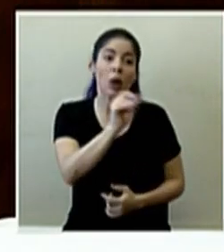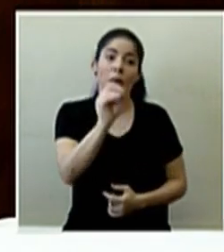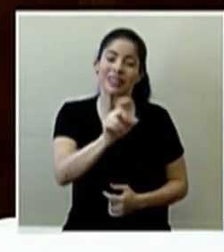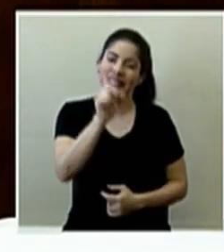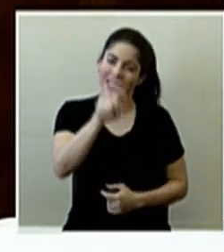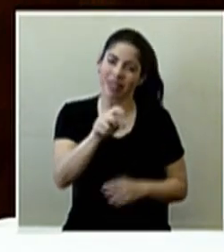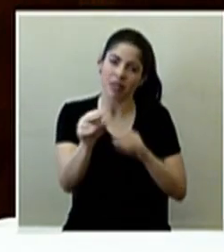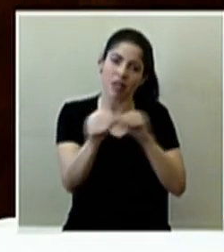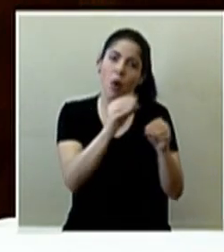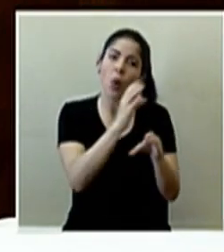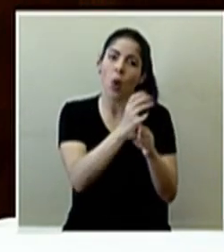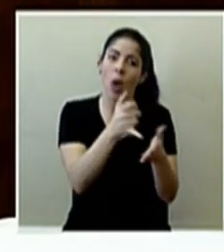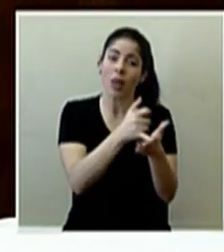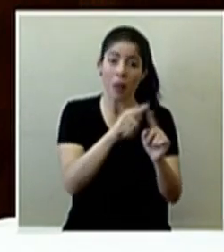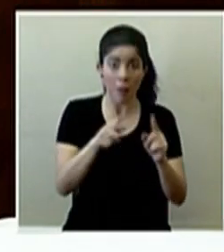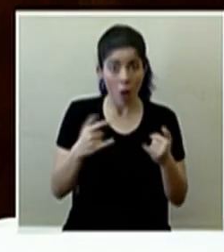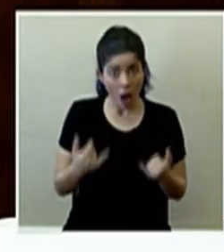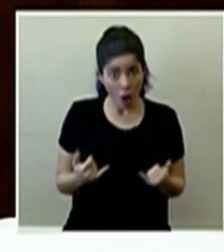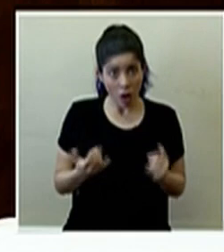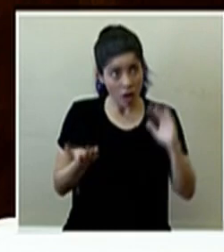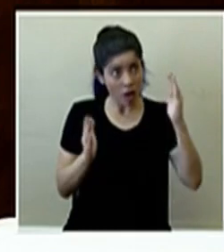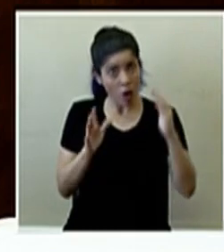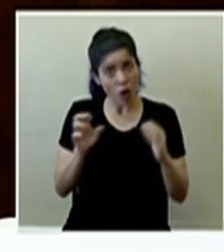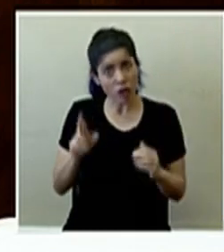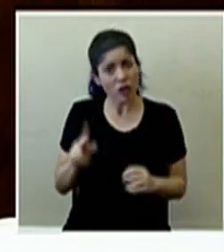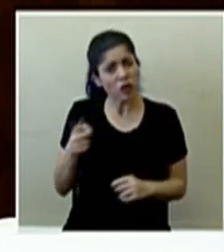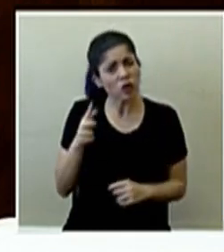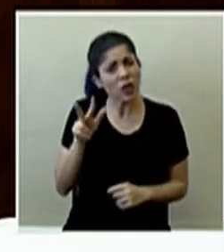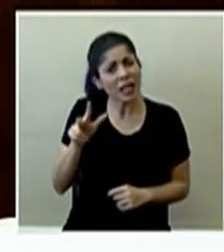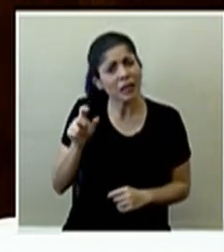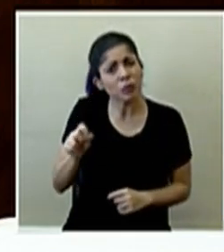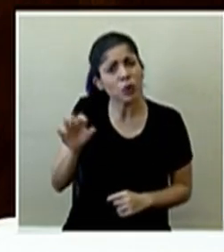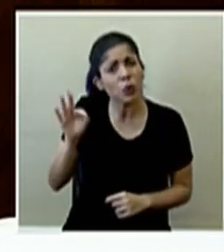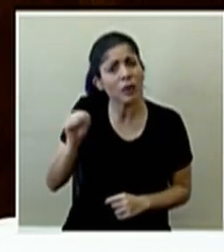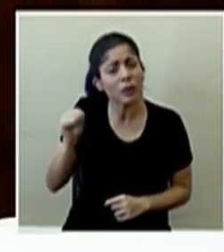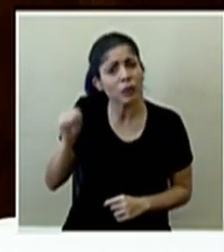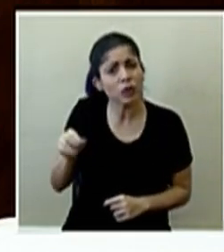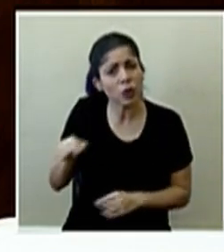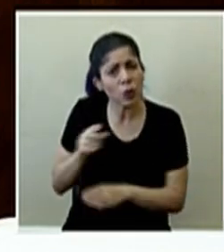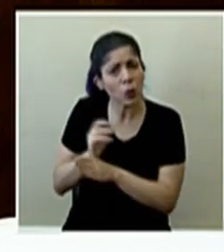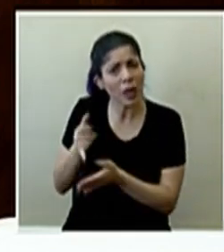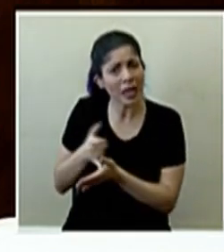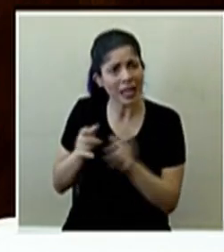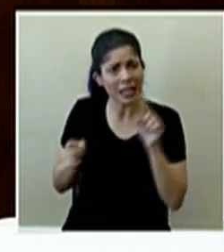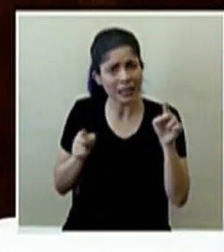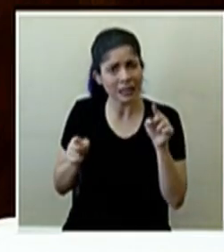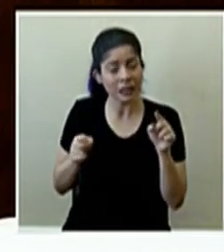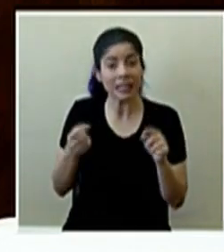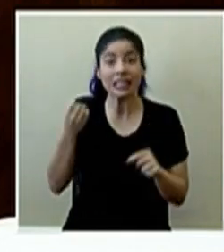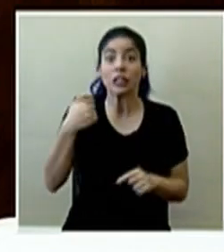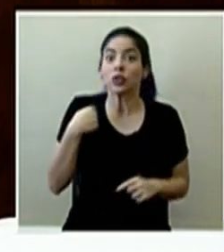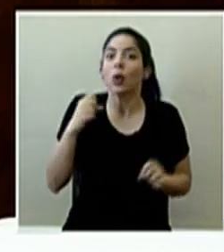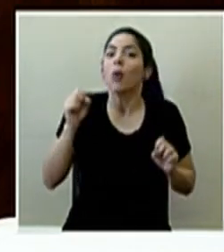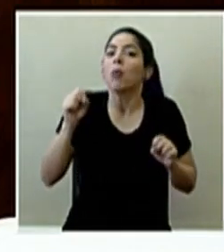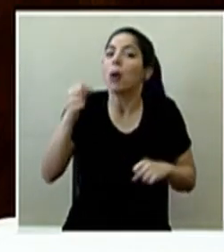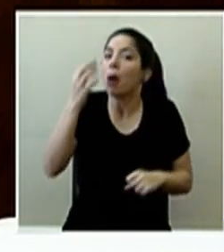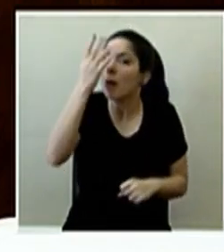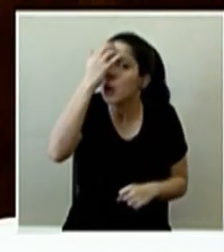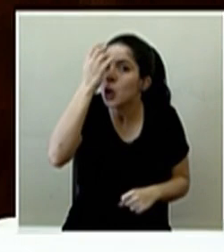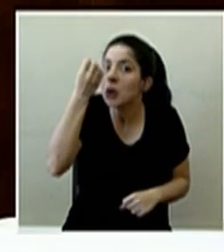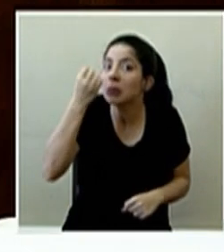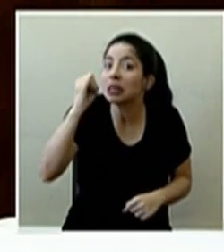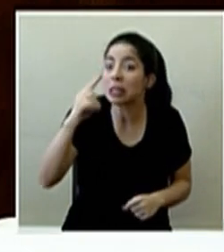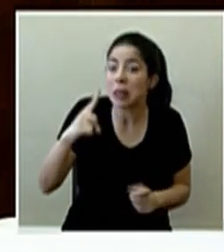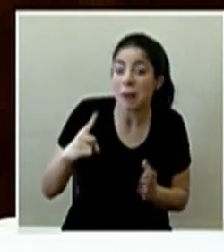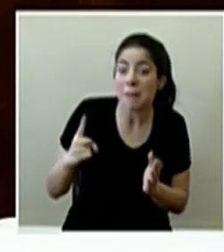en la unidad de cuidados intensivos. En este momento en Costa Rica tenemos un 3.9%. Me preocuparía sobremanera, por ejemplo, si tuviéramos